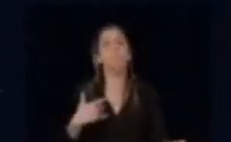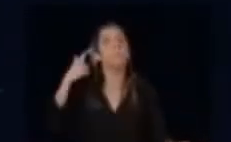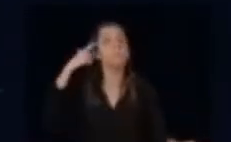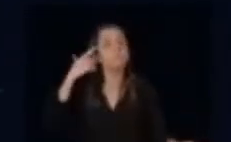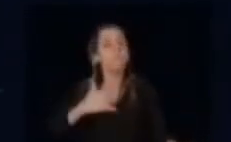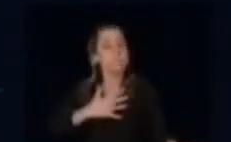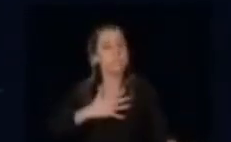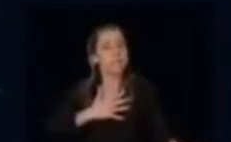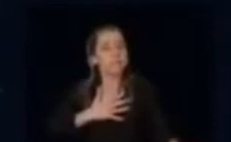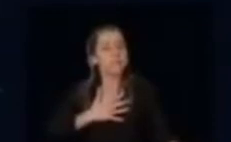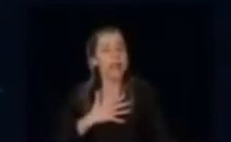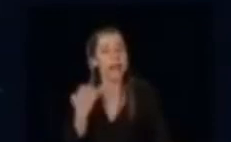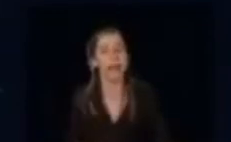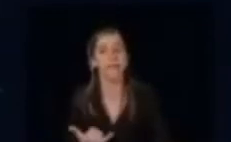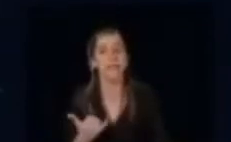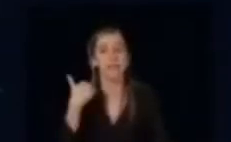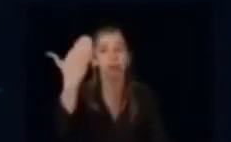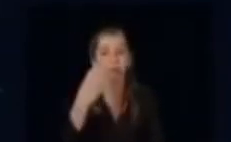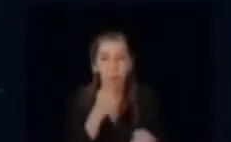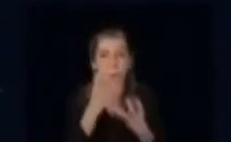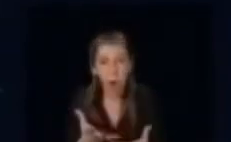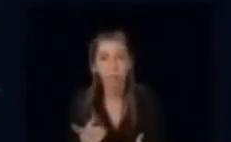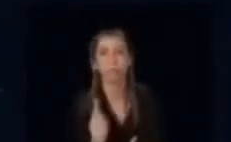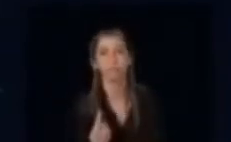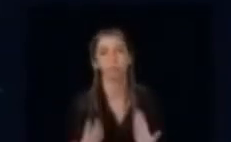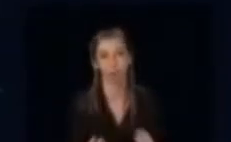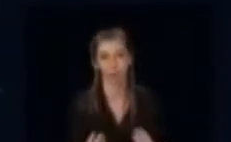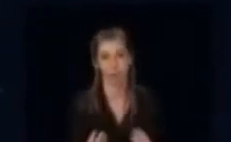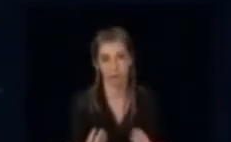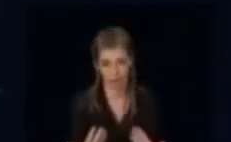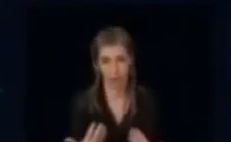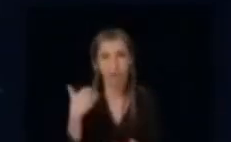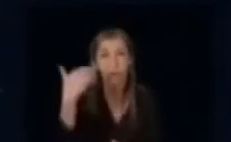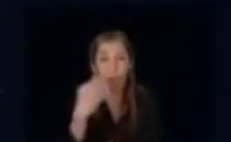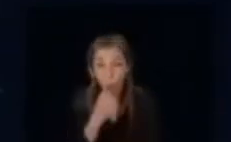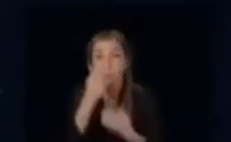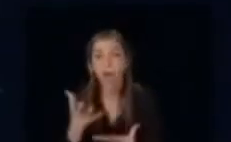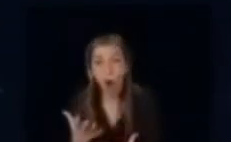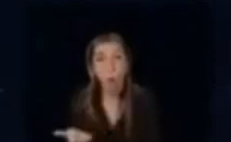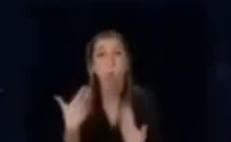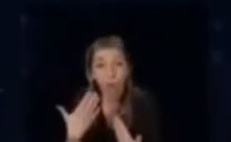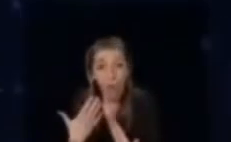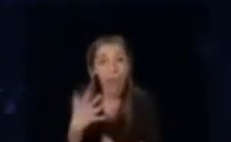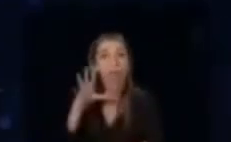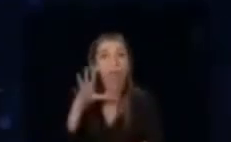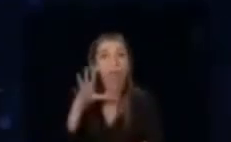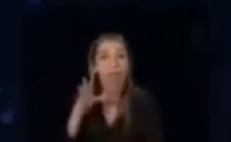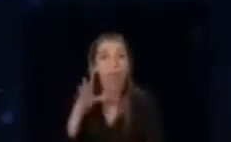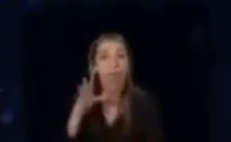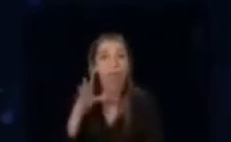un futuro mejor es posible pero ese futuro es posible si ese futuro es